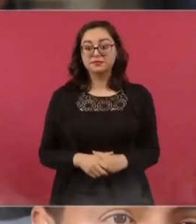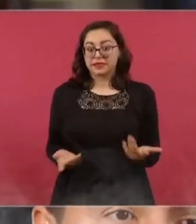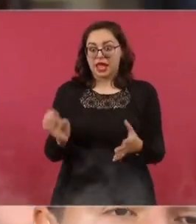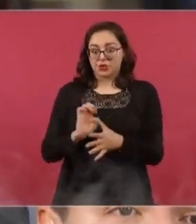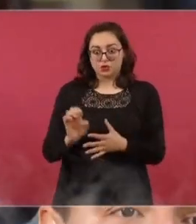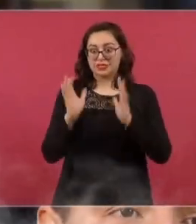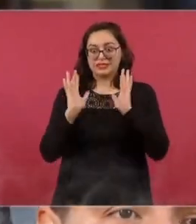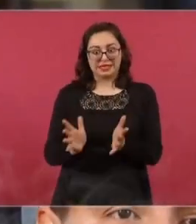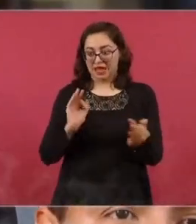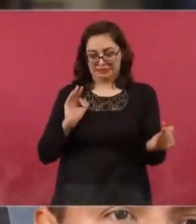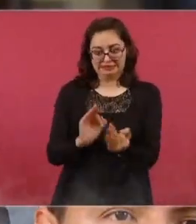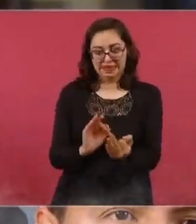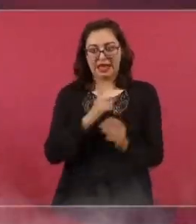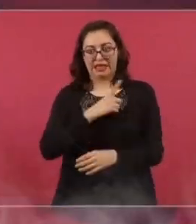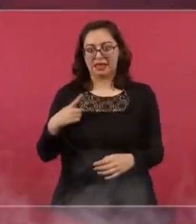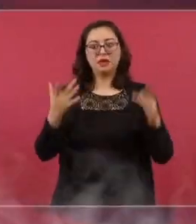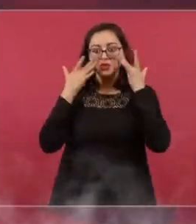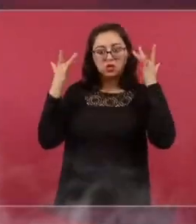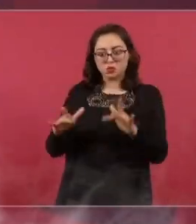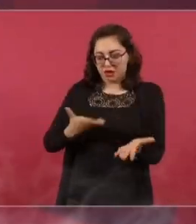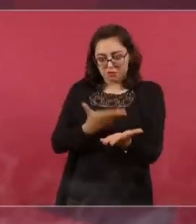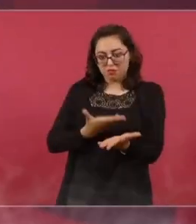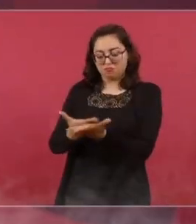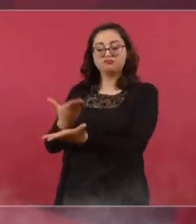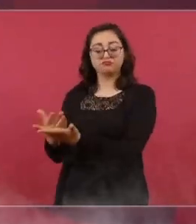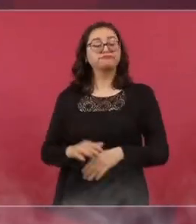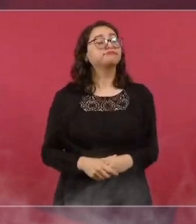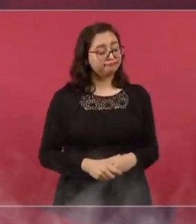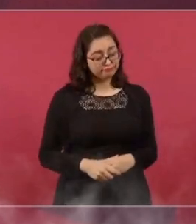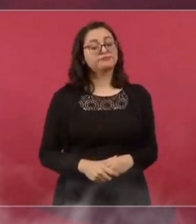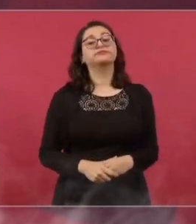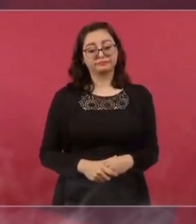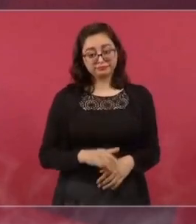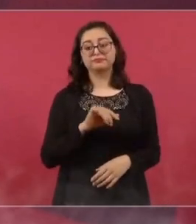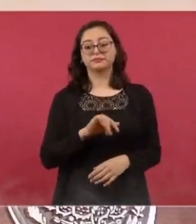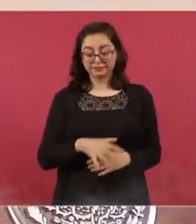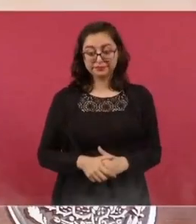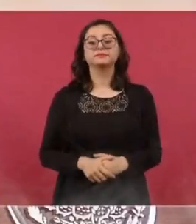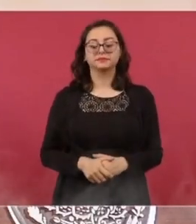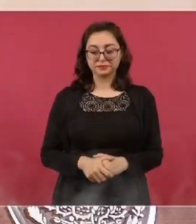usted la renuncia de quien corresponda a partir del próximo lunes. Sí, si en el Consejo de Morena se